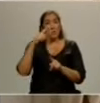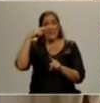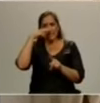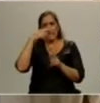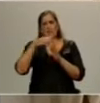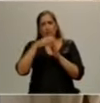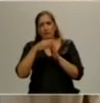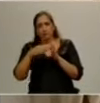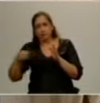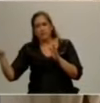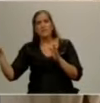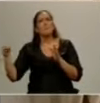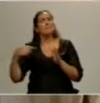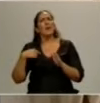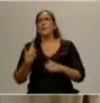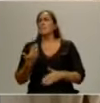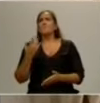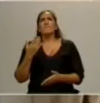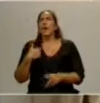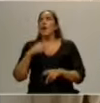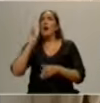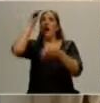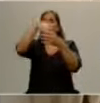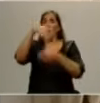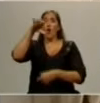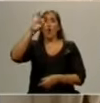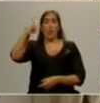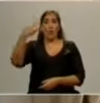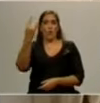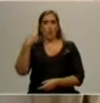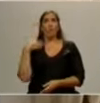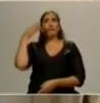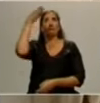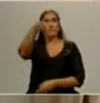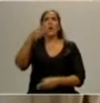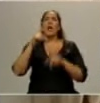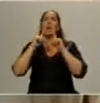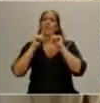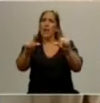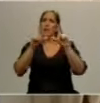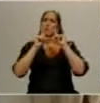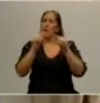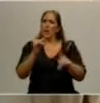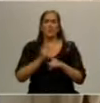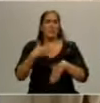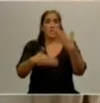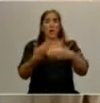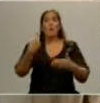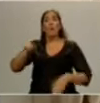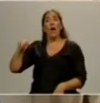a hacer un reclamo permanente en Naciones Unidas una vez que el fiscal de la causa